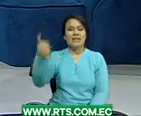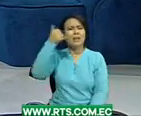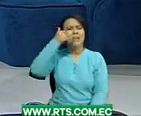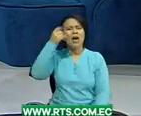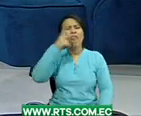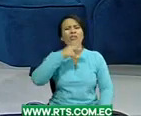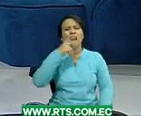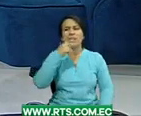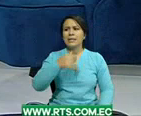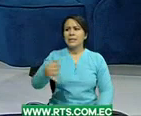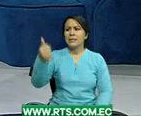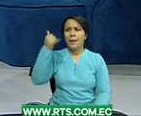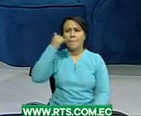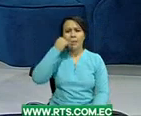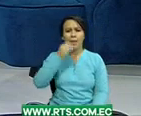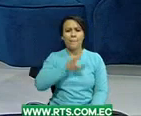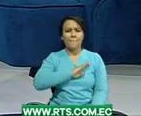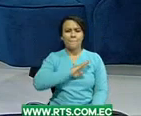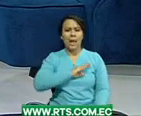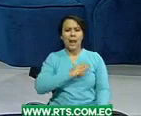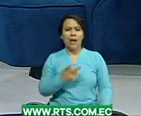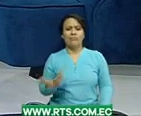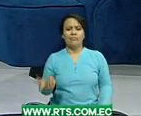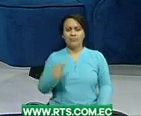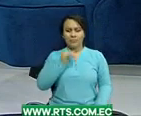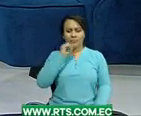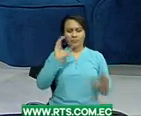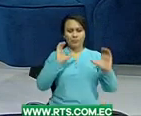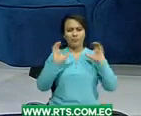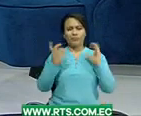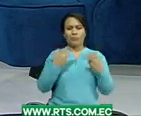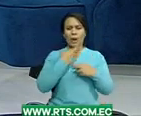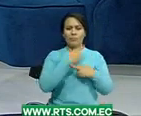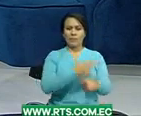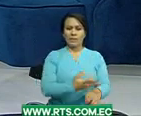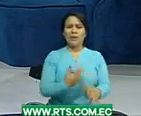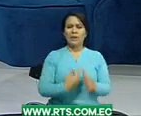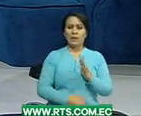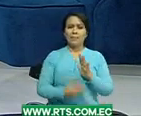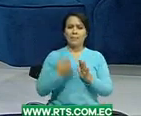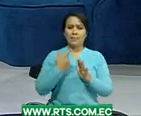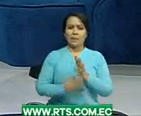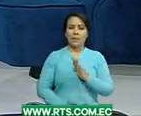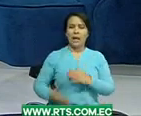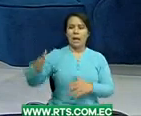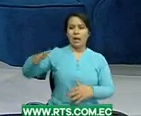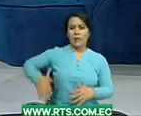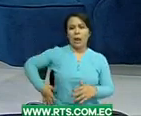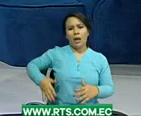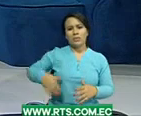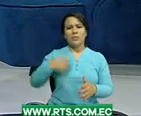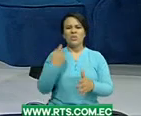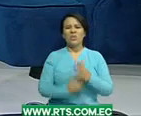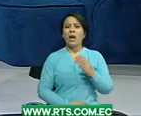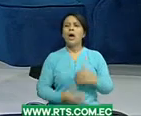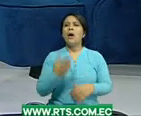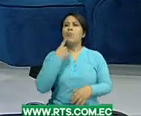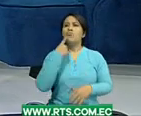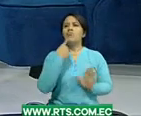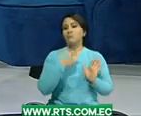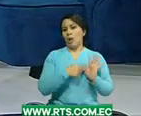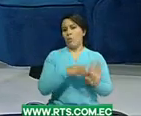falsas, llamadas malintencionadas o sin interlocutor, ¿qué consecuencias provocan o generan y cuáles son las sanciones para